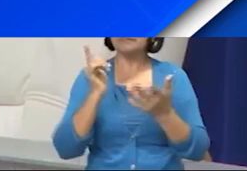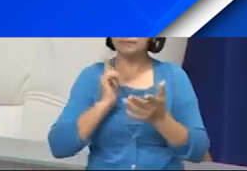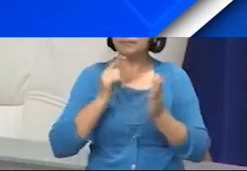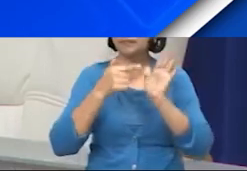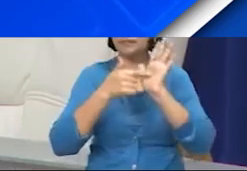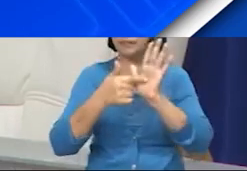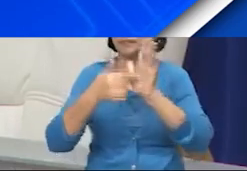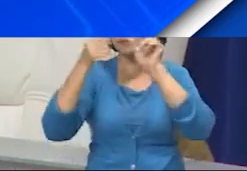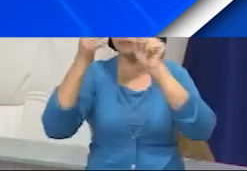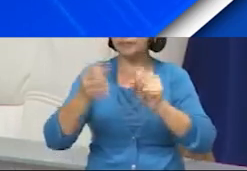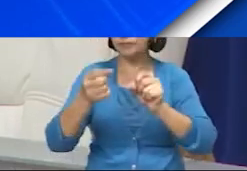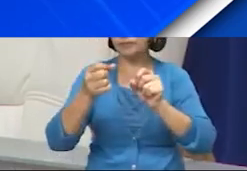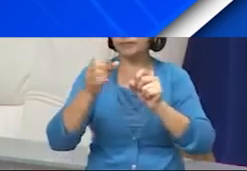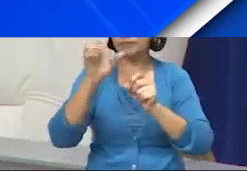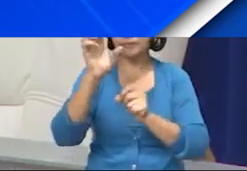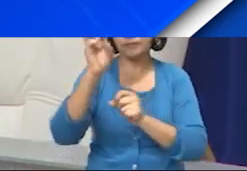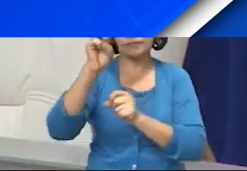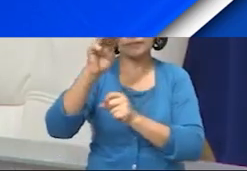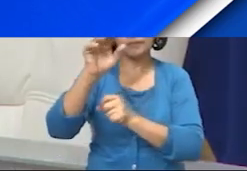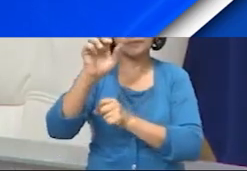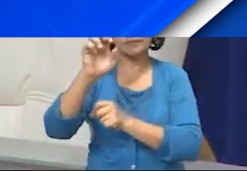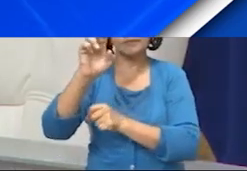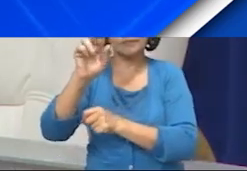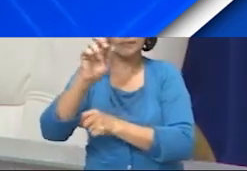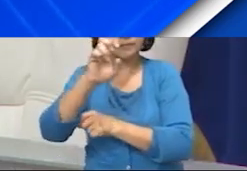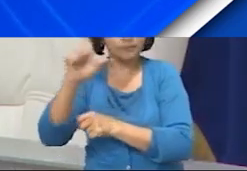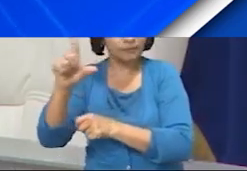como el héroe nacional Emmanuel Mongalo.